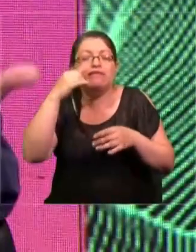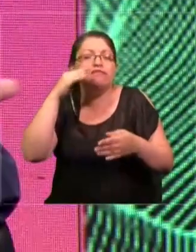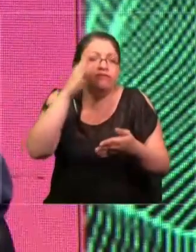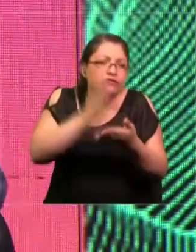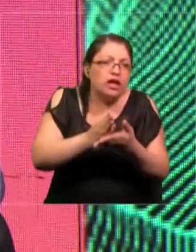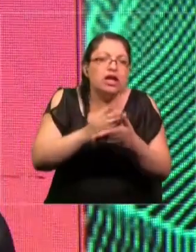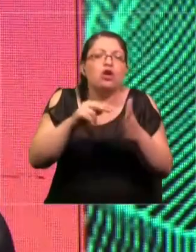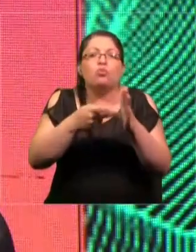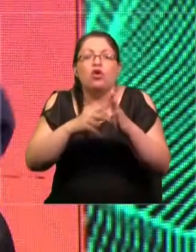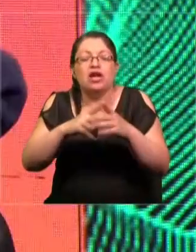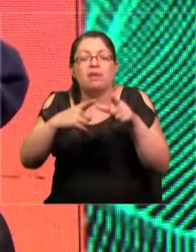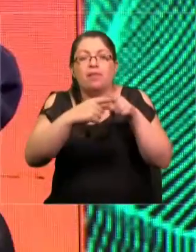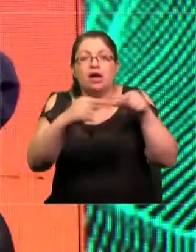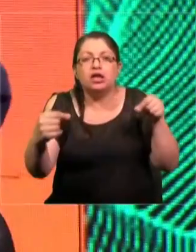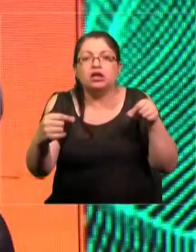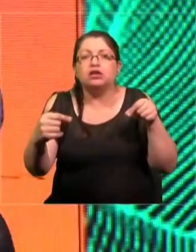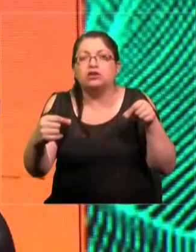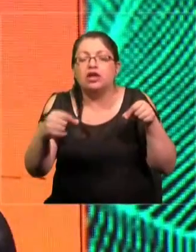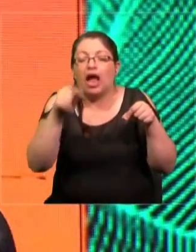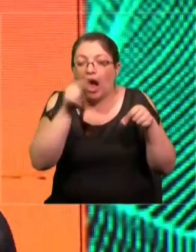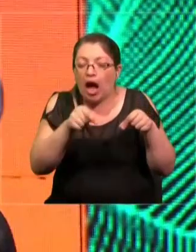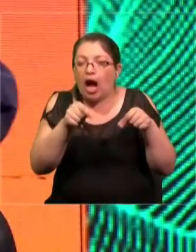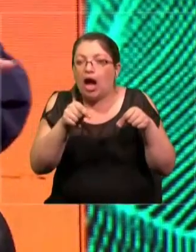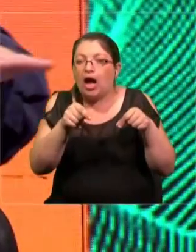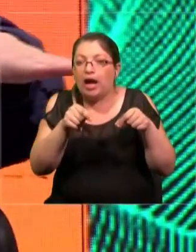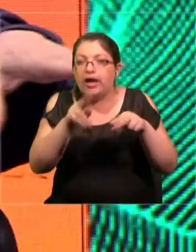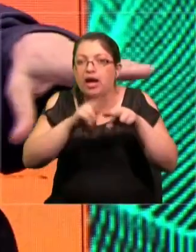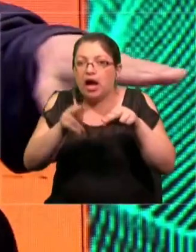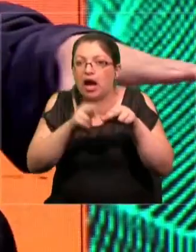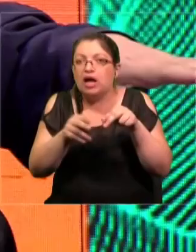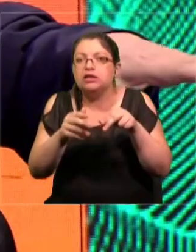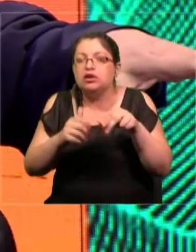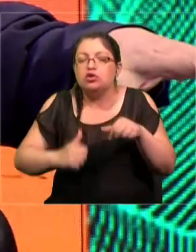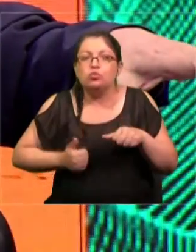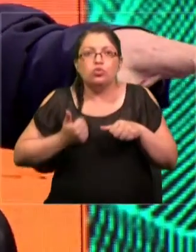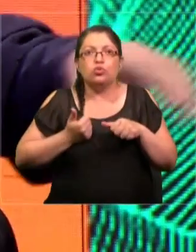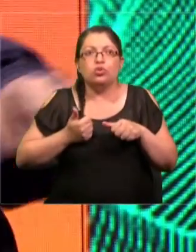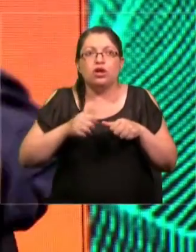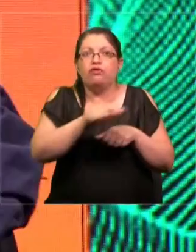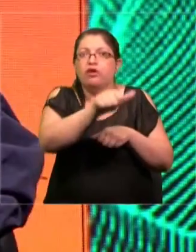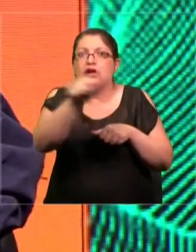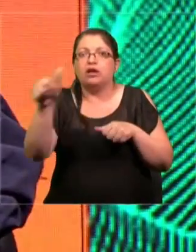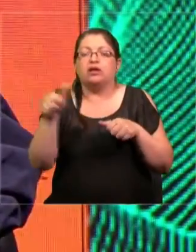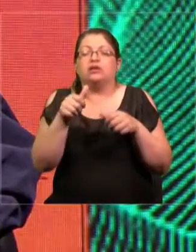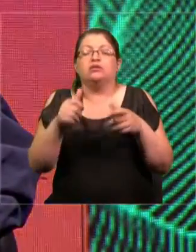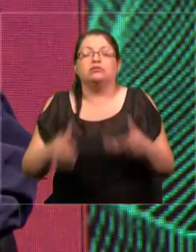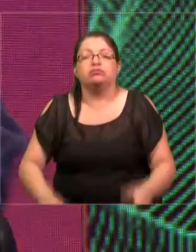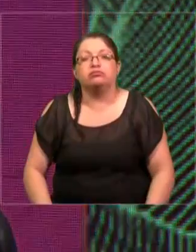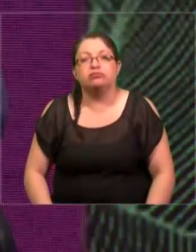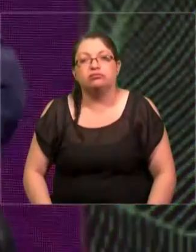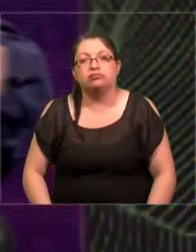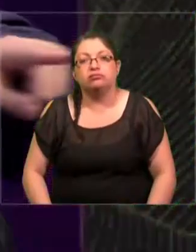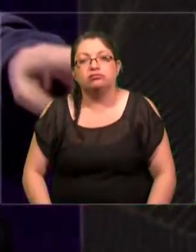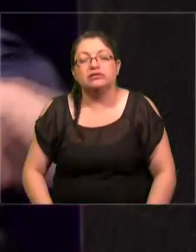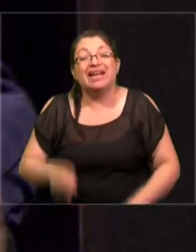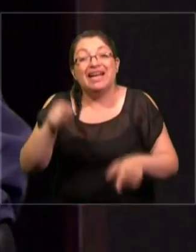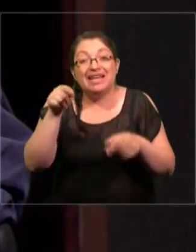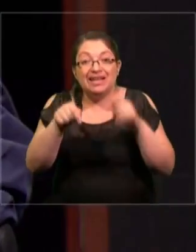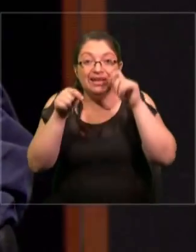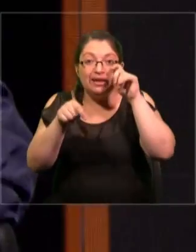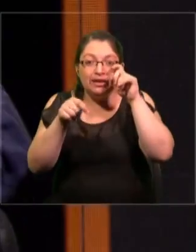locales, nacionales, y deliberando construye una voluntad colectiva. Y esa voluntad